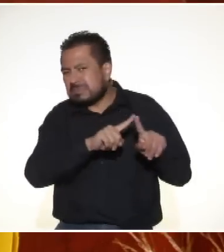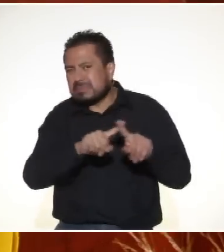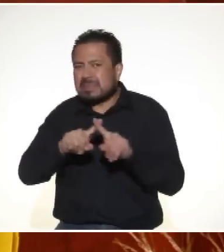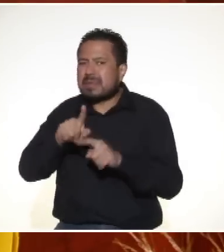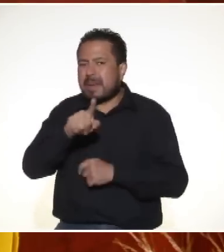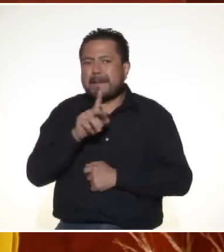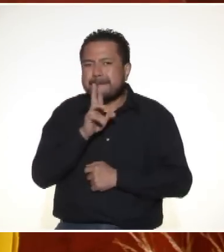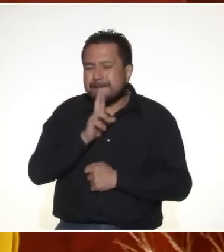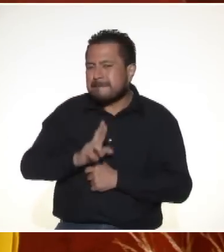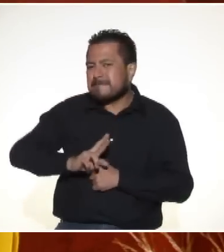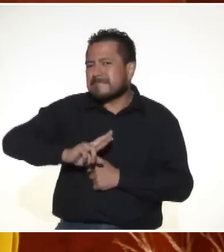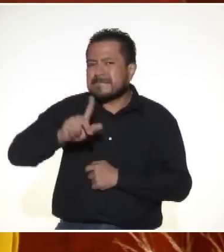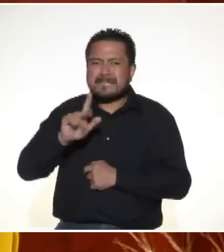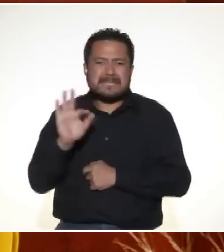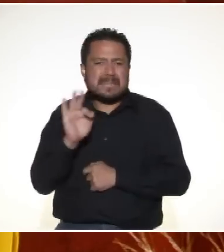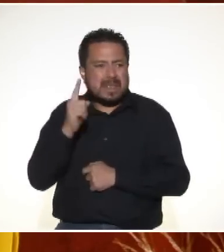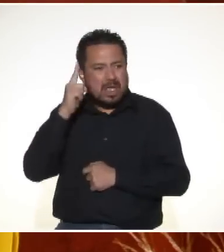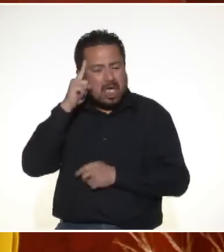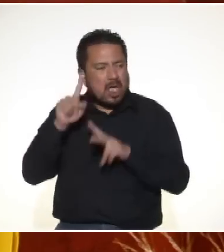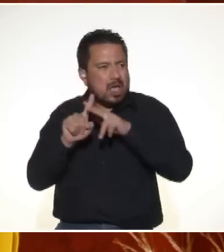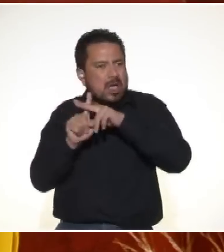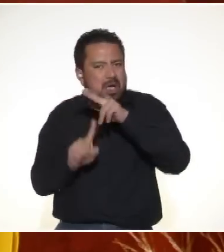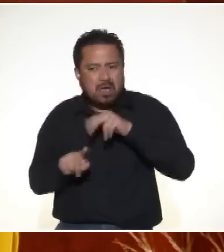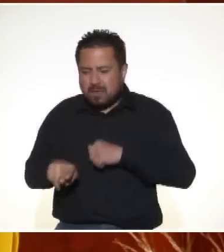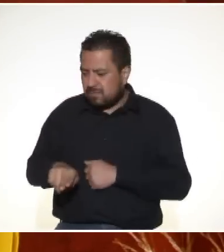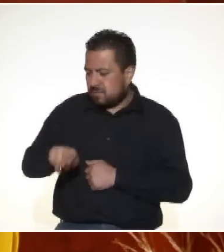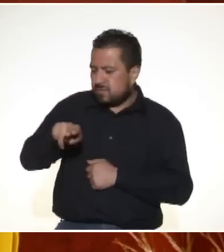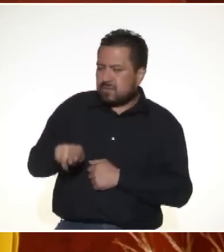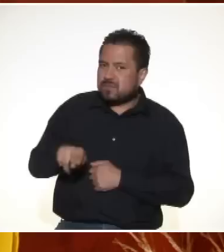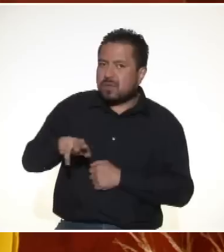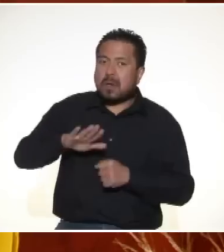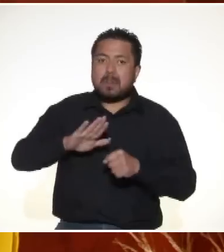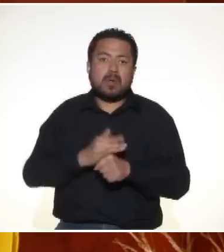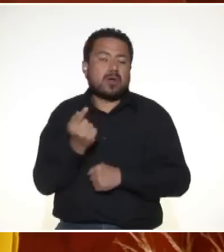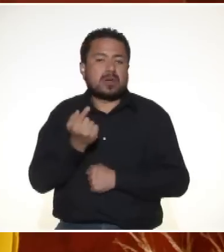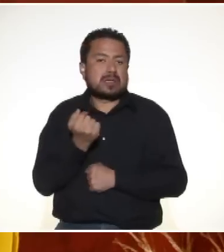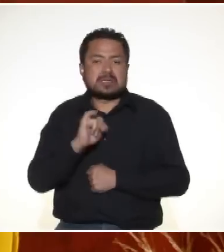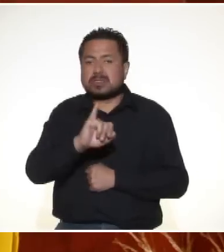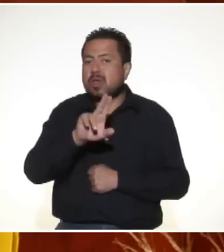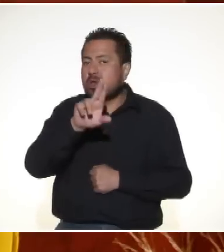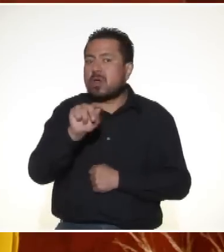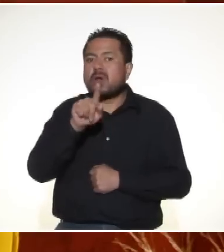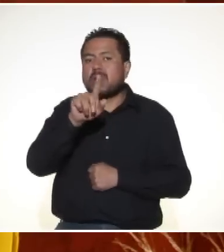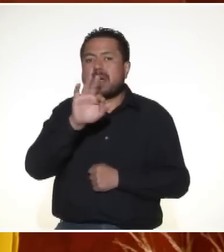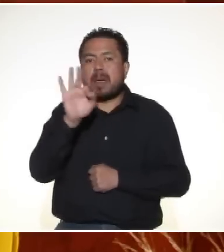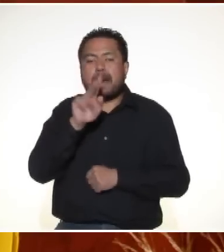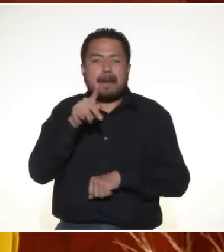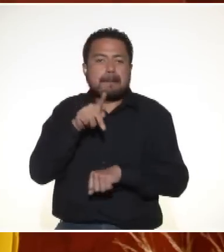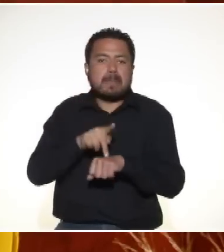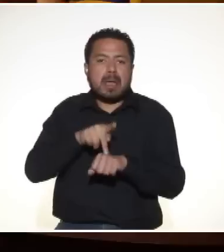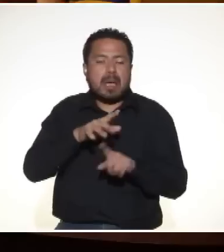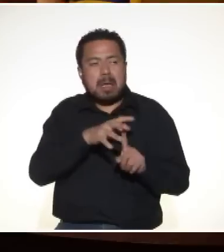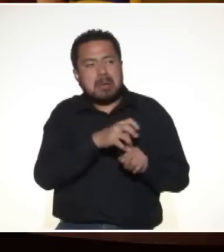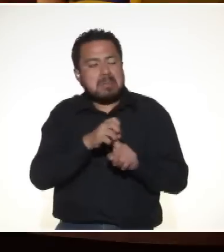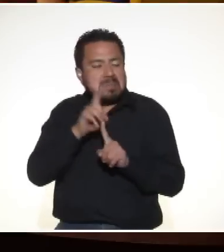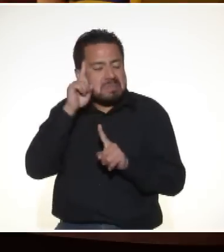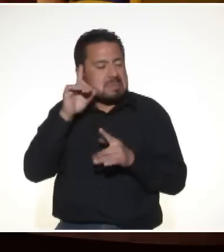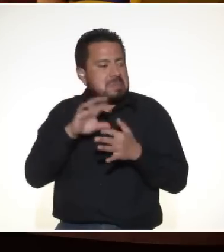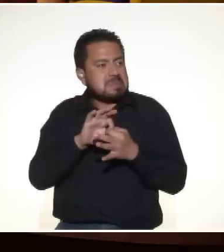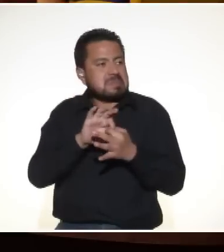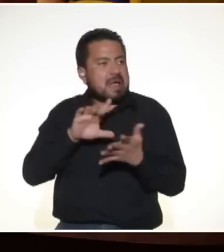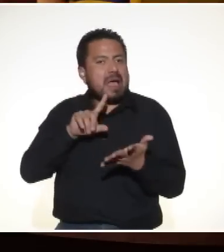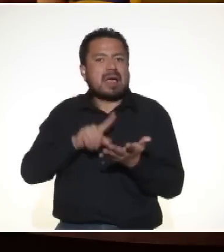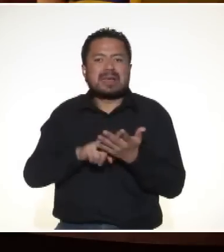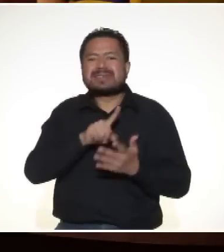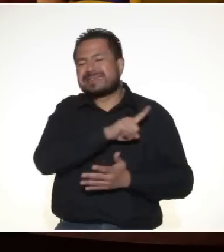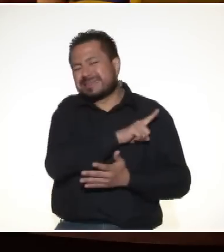mejor, en caso de inconsciencia, flotar, porque si no, una persona se va como piedra en cuanto deja de Y seguir nadar.